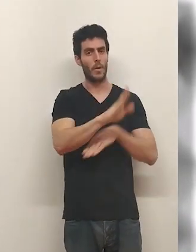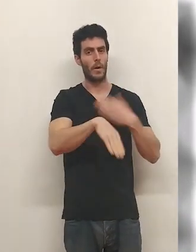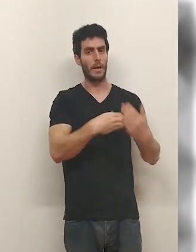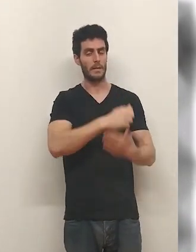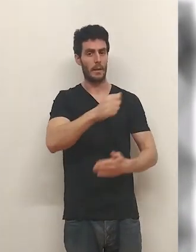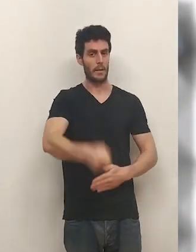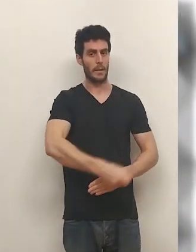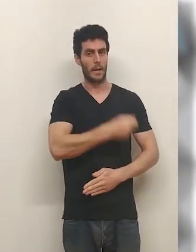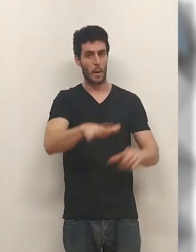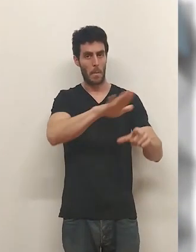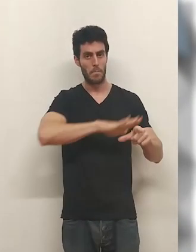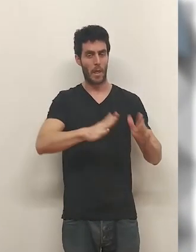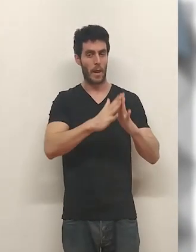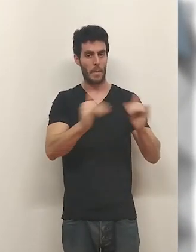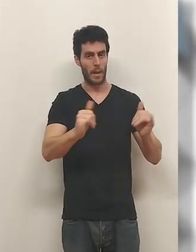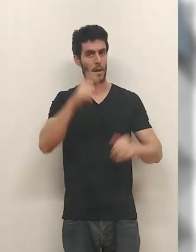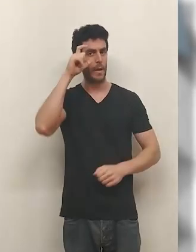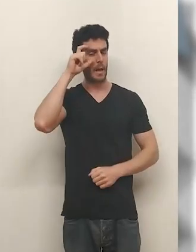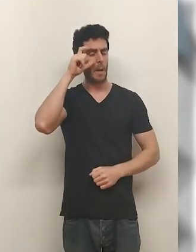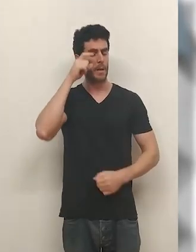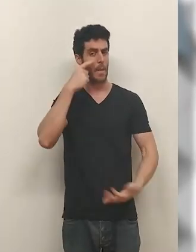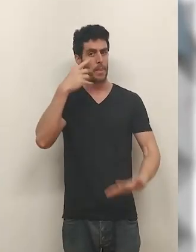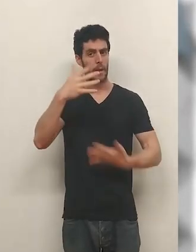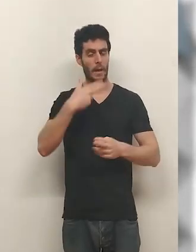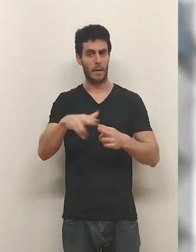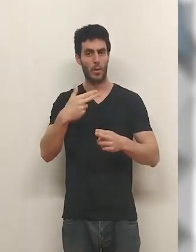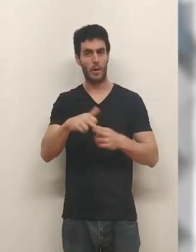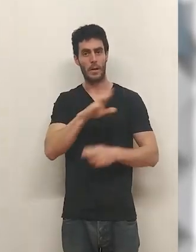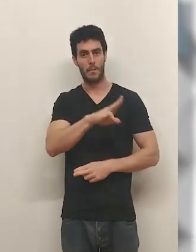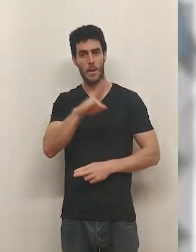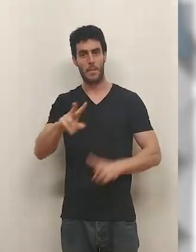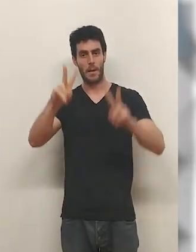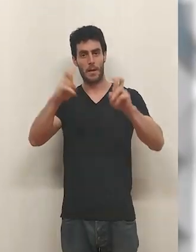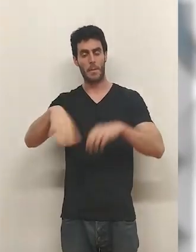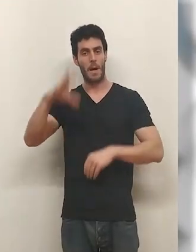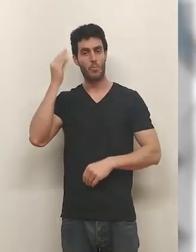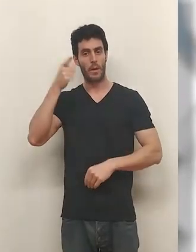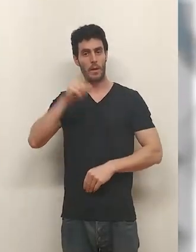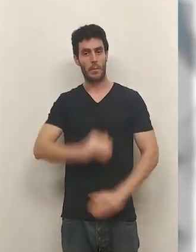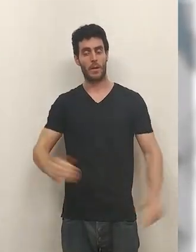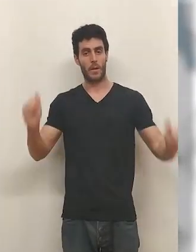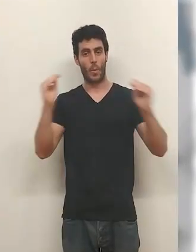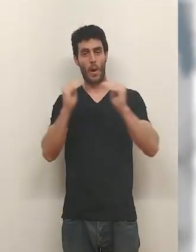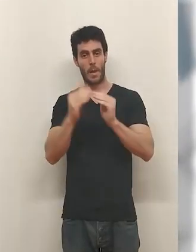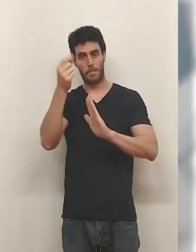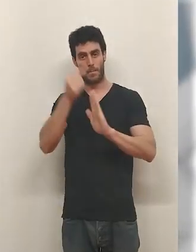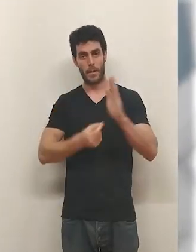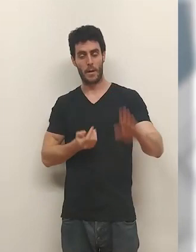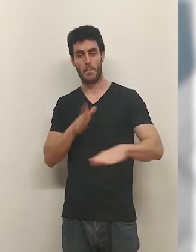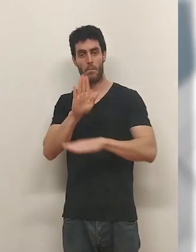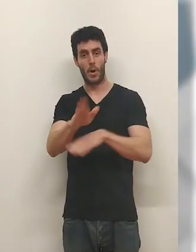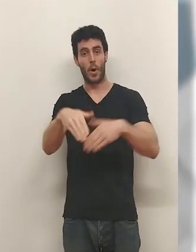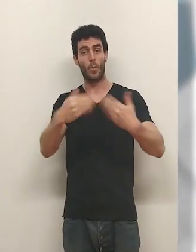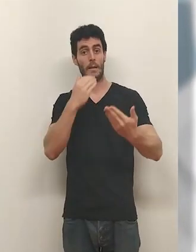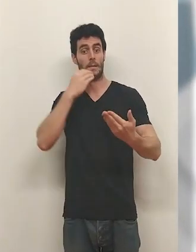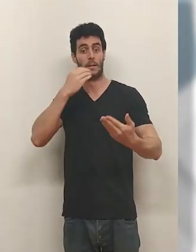hasta Aro. En la Plaza de la Paz, Gonzalo Capellán ha destacado las políticas del PP en materia de mujer e igualdad. Y entre las medidas que pondrá